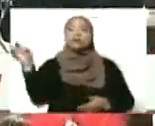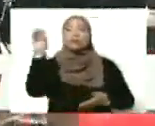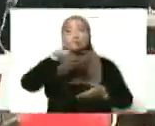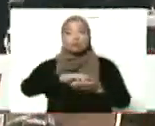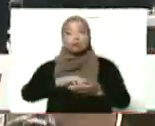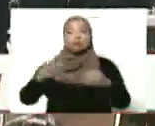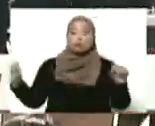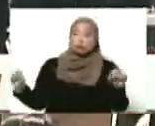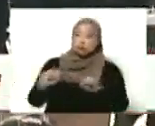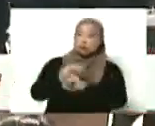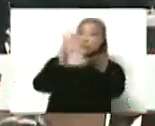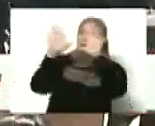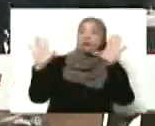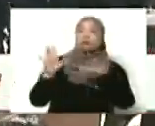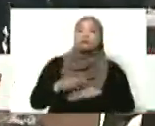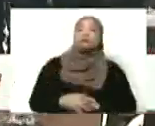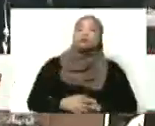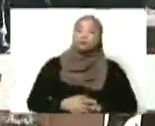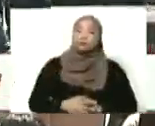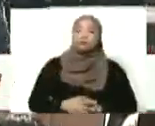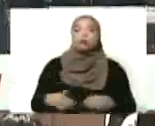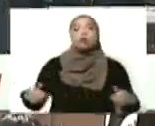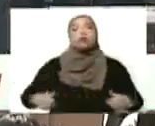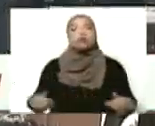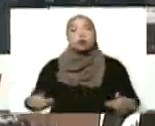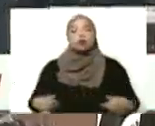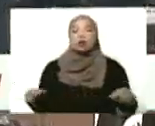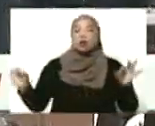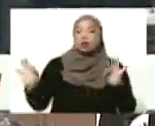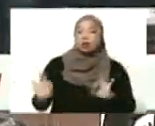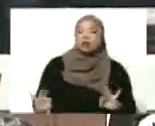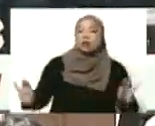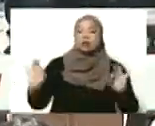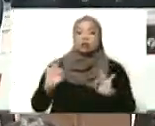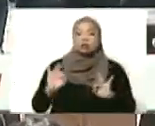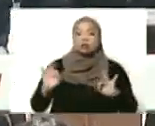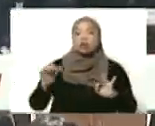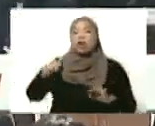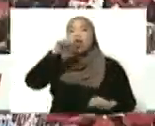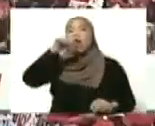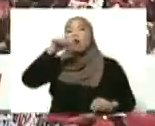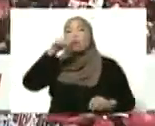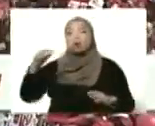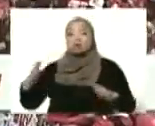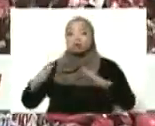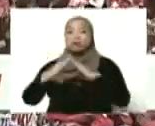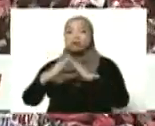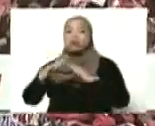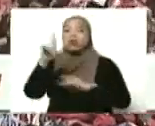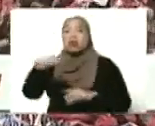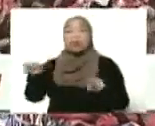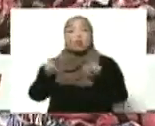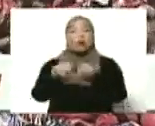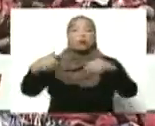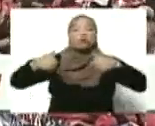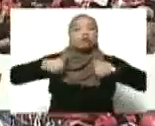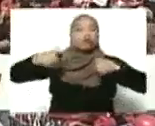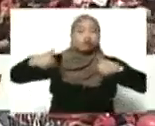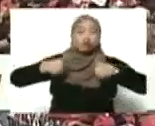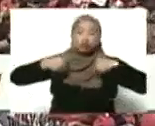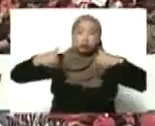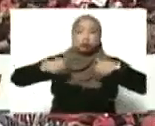aclararlo, no fue que ellos no sufrieron nada, que su casa no la tocó el agua. También sufrieron embates en sus